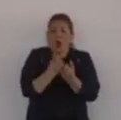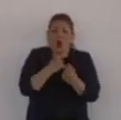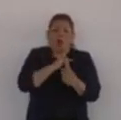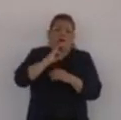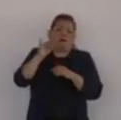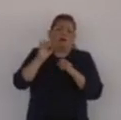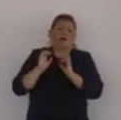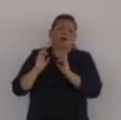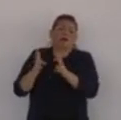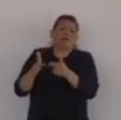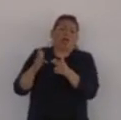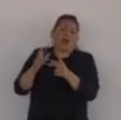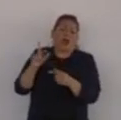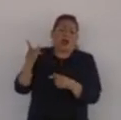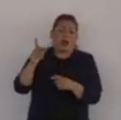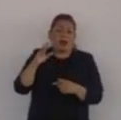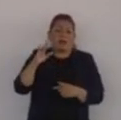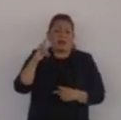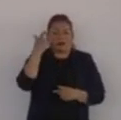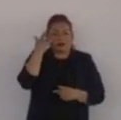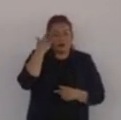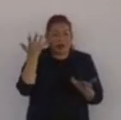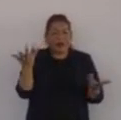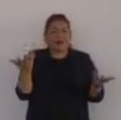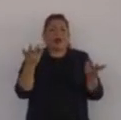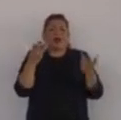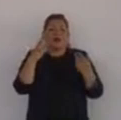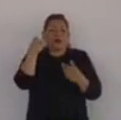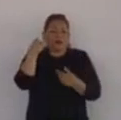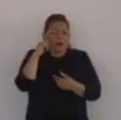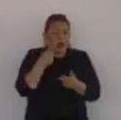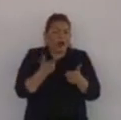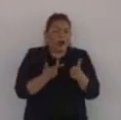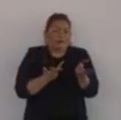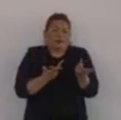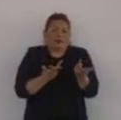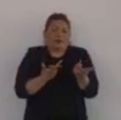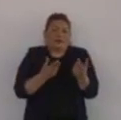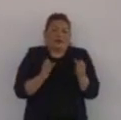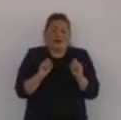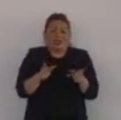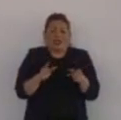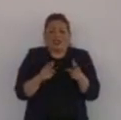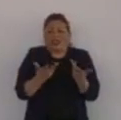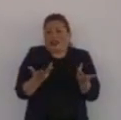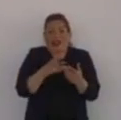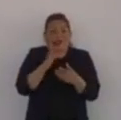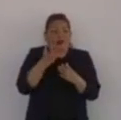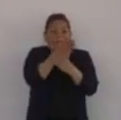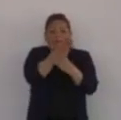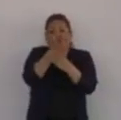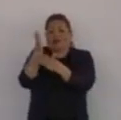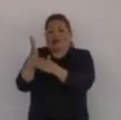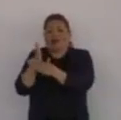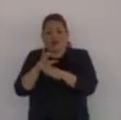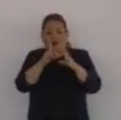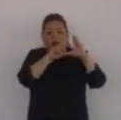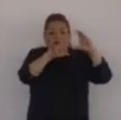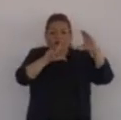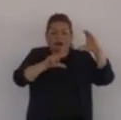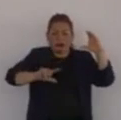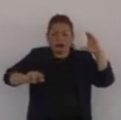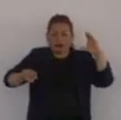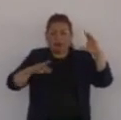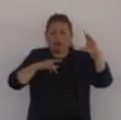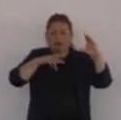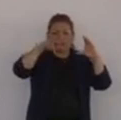en Chiapas, en Campeche, en Tabasco, en Tlaxcala. Es de las mujeres más